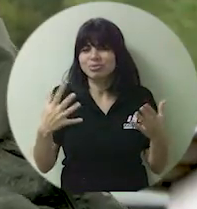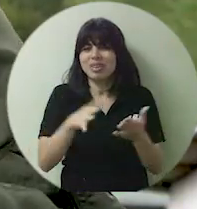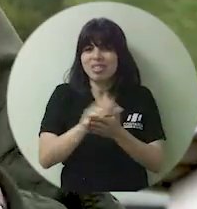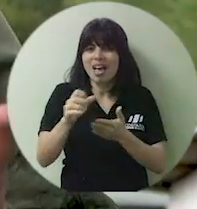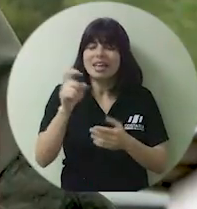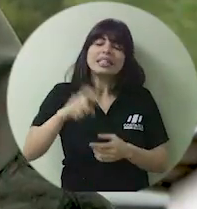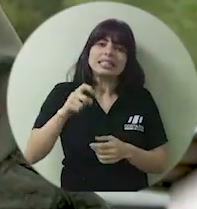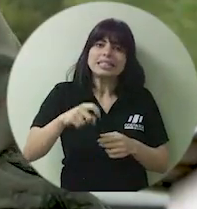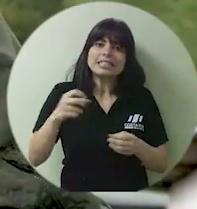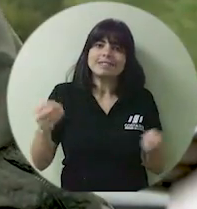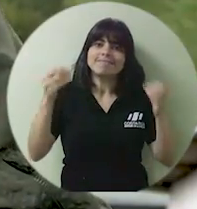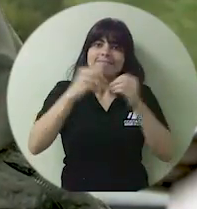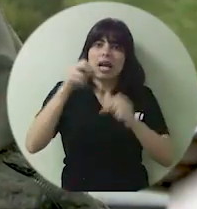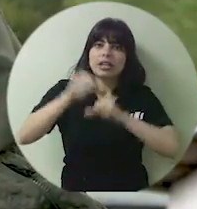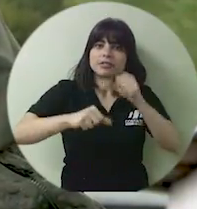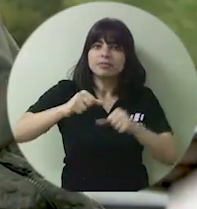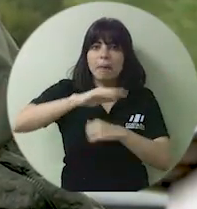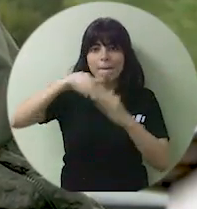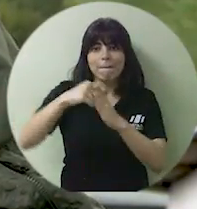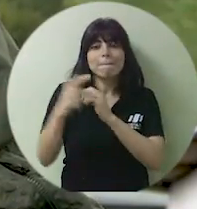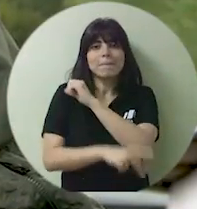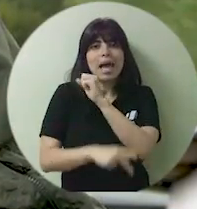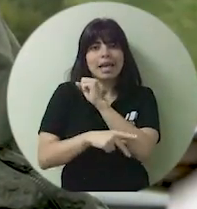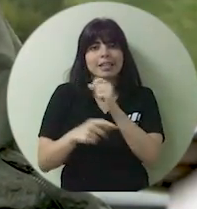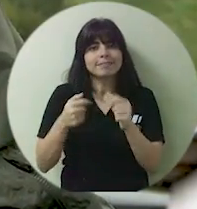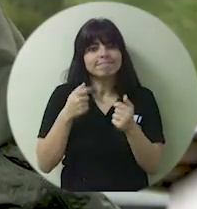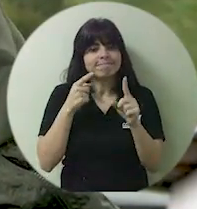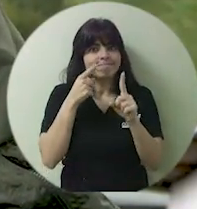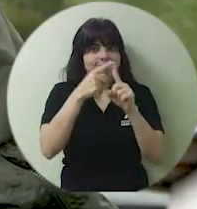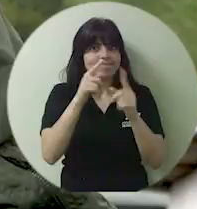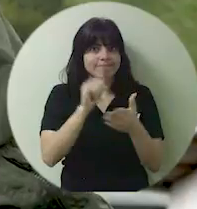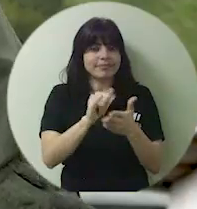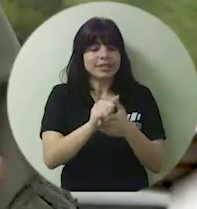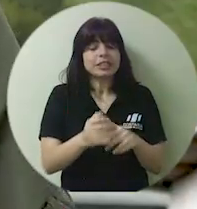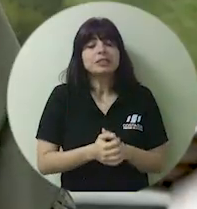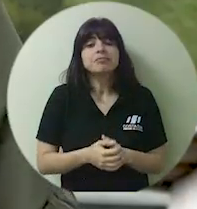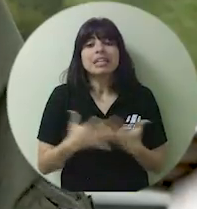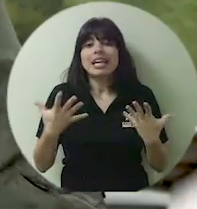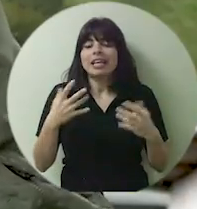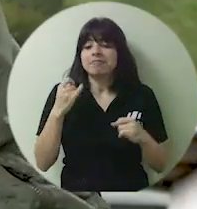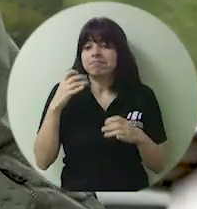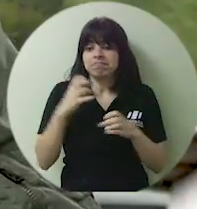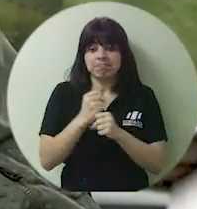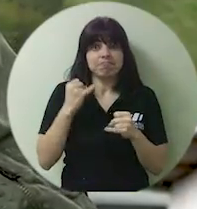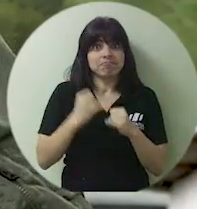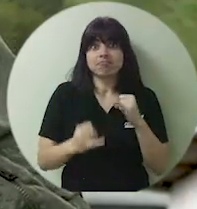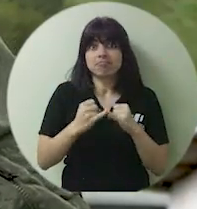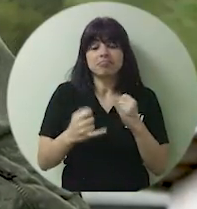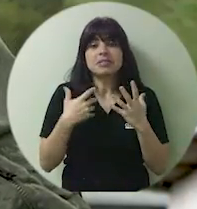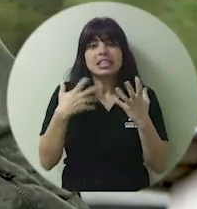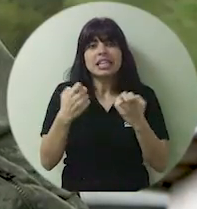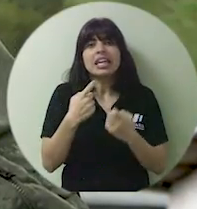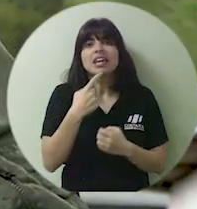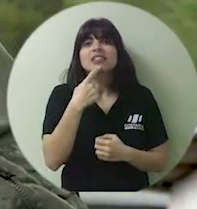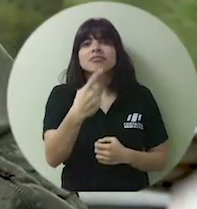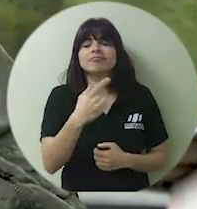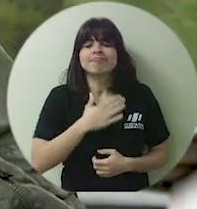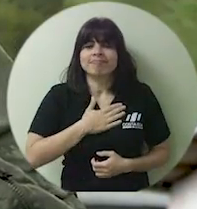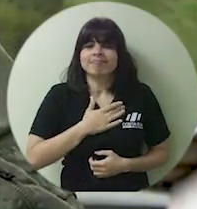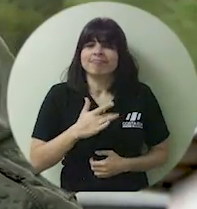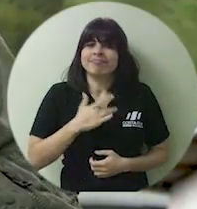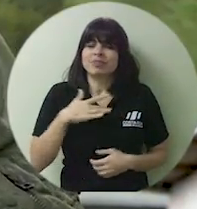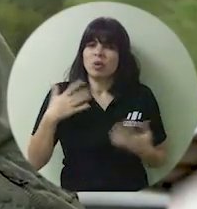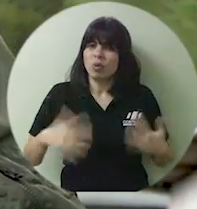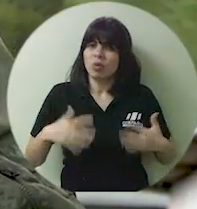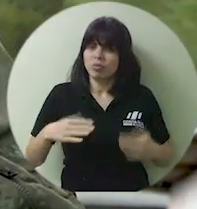esto va a requerir de un esfuerzo del país en esa materia. Quiero, para terminar, decirles que estoy